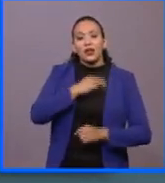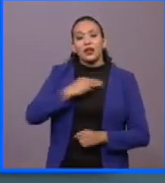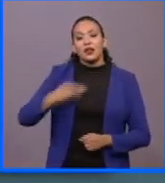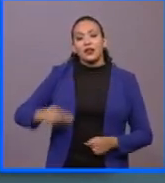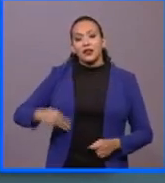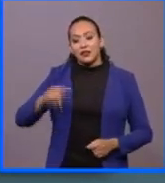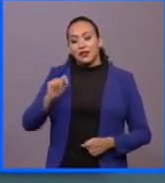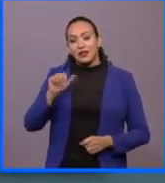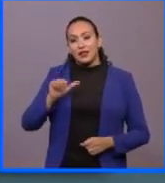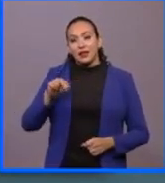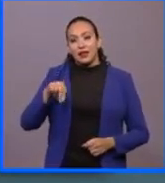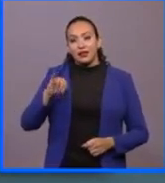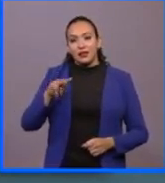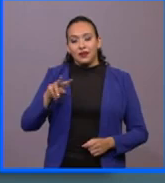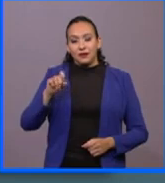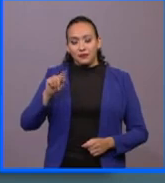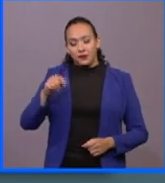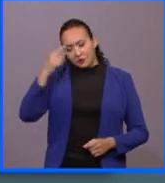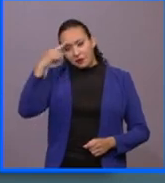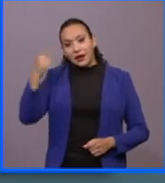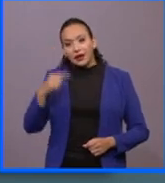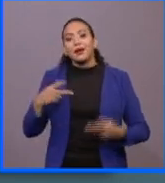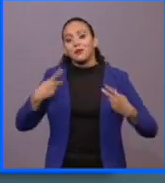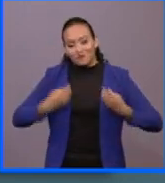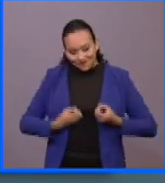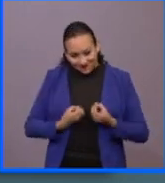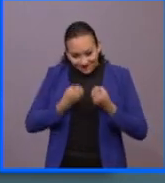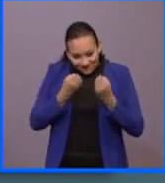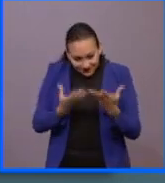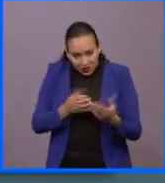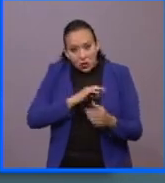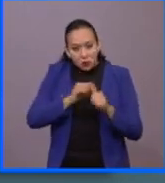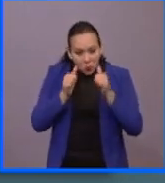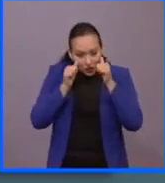municipio de Tanibet, para que sus voces sean escuchadas sin que